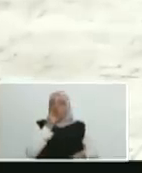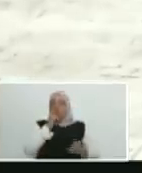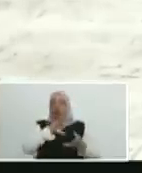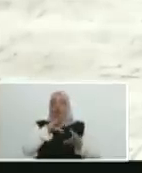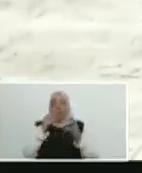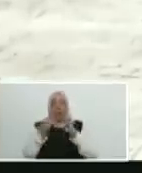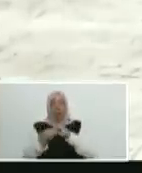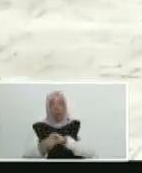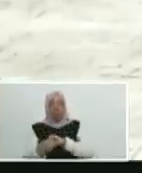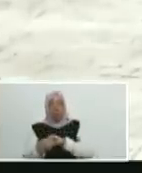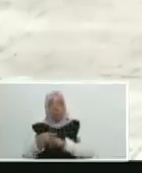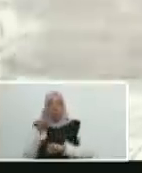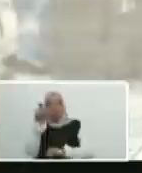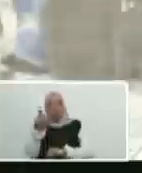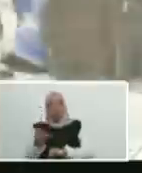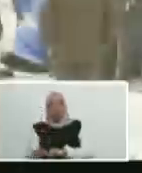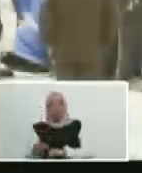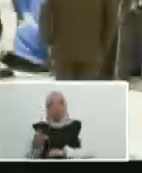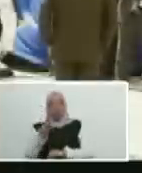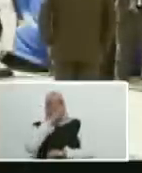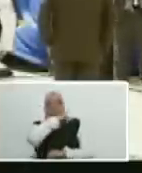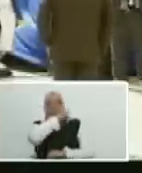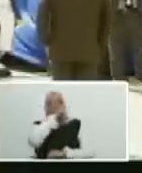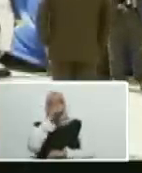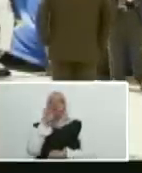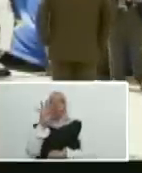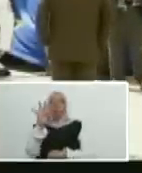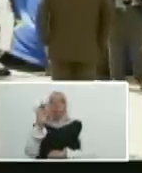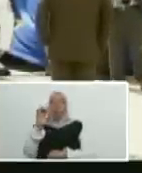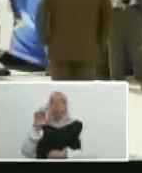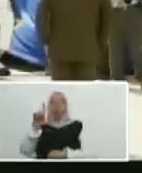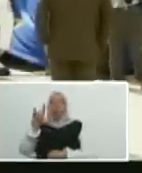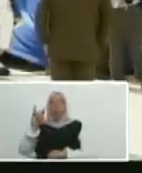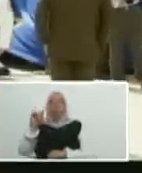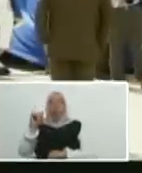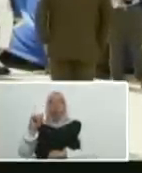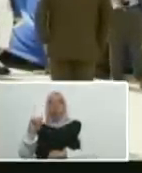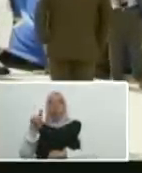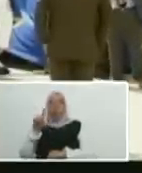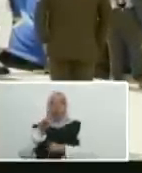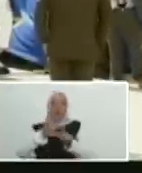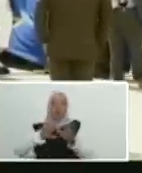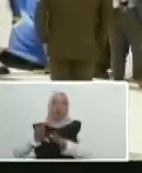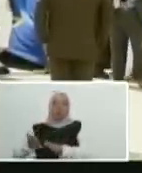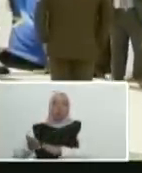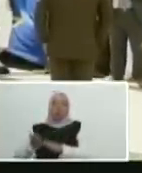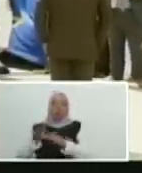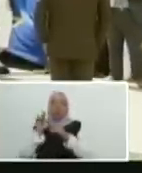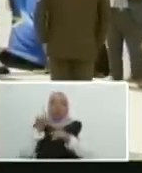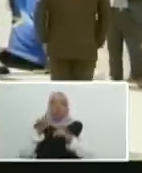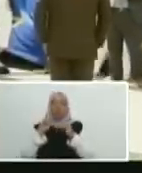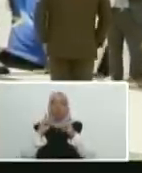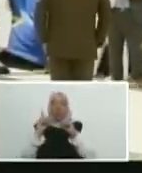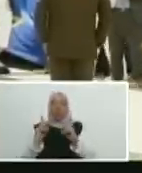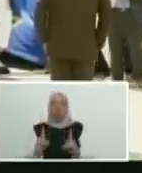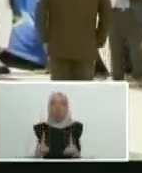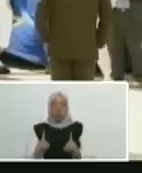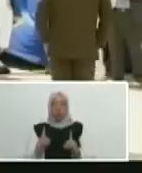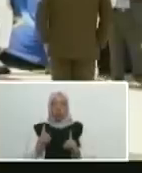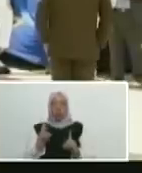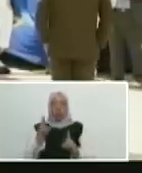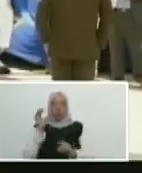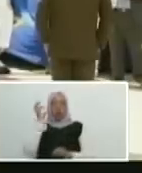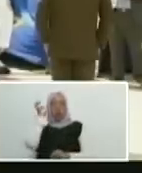reemplazo del mayor general Félix Osorio Guzmán. He designado al